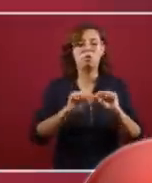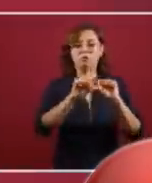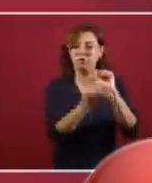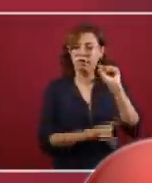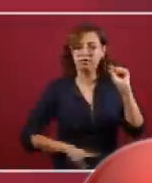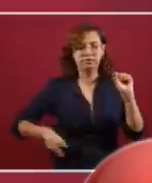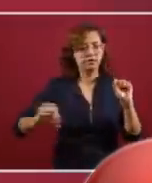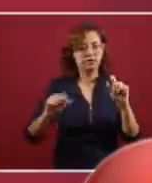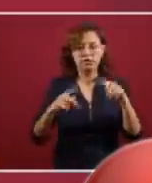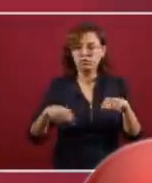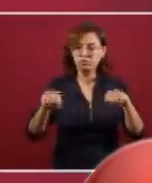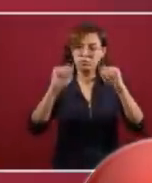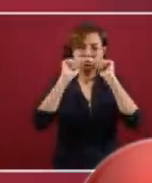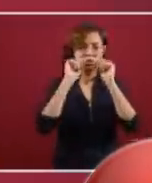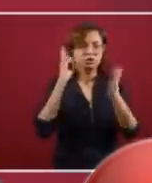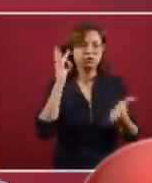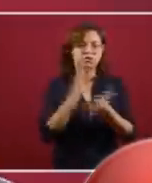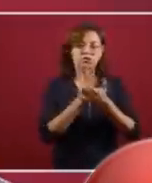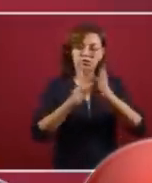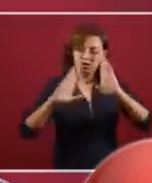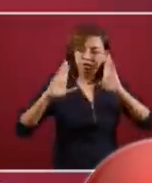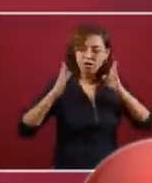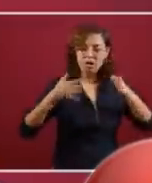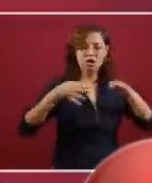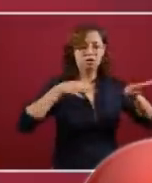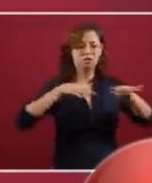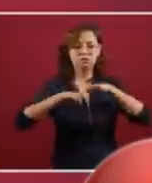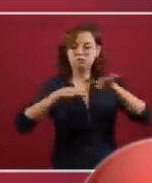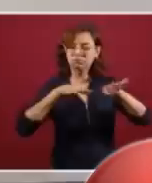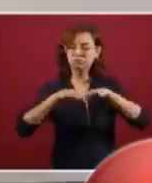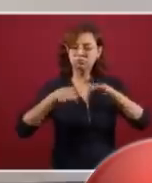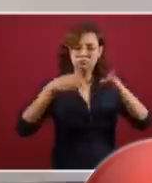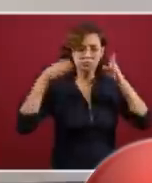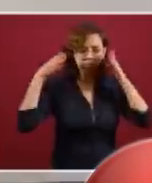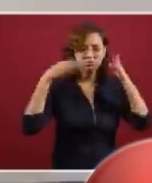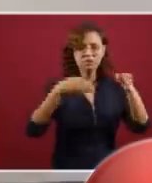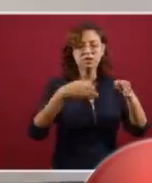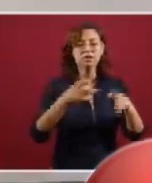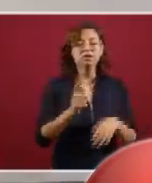dedicarse a su función, que es